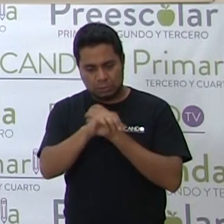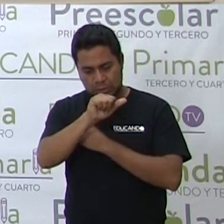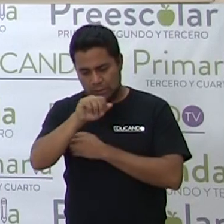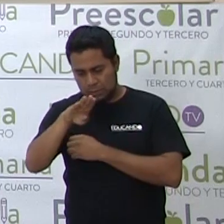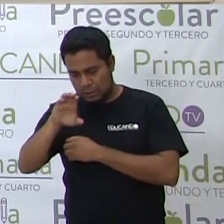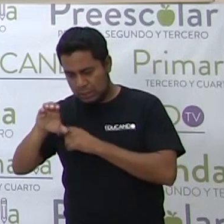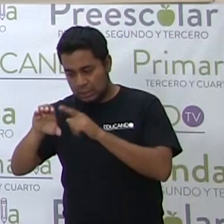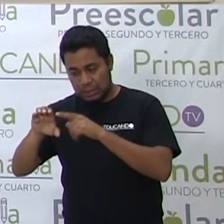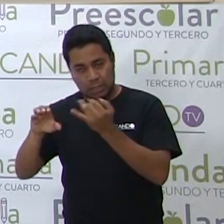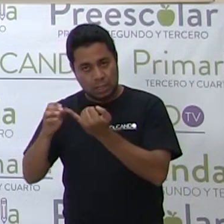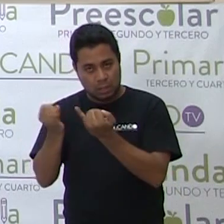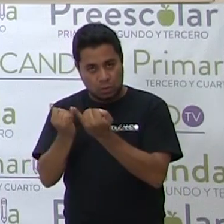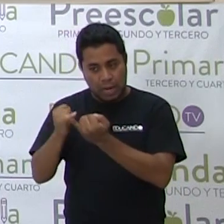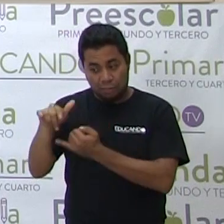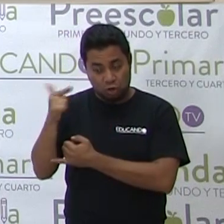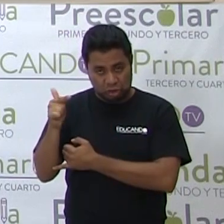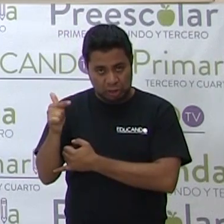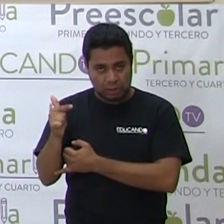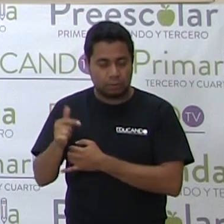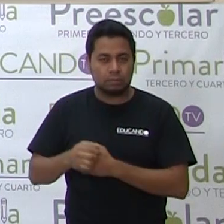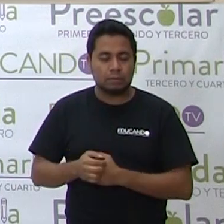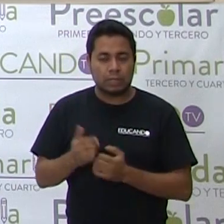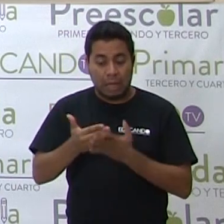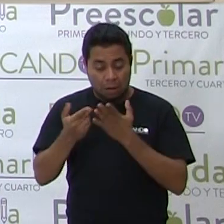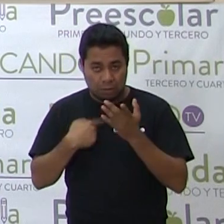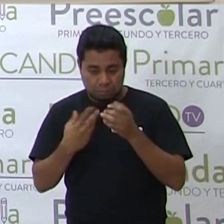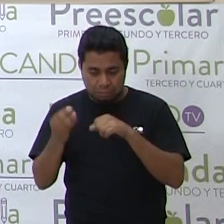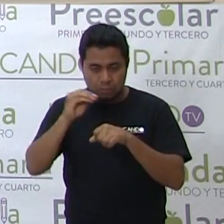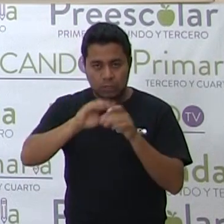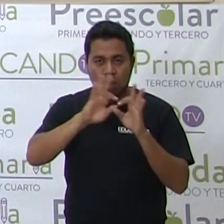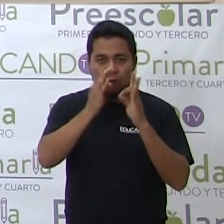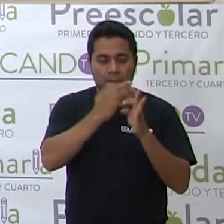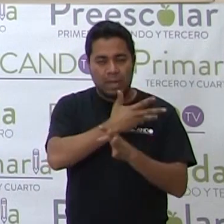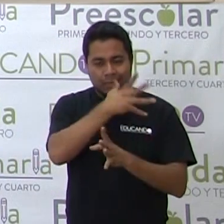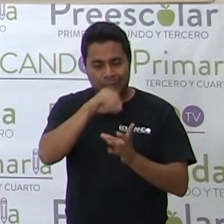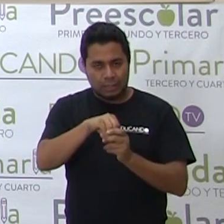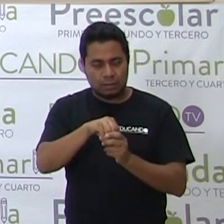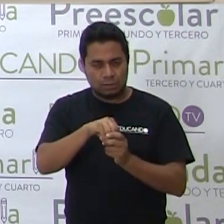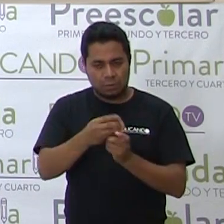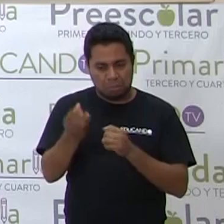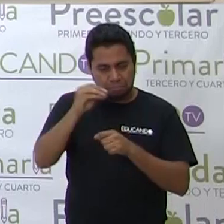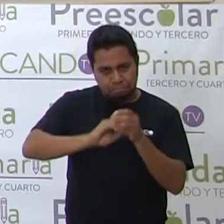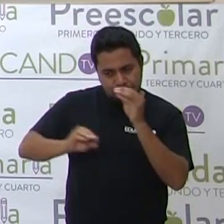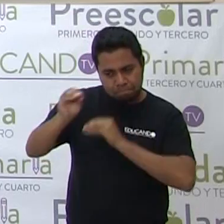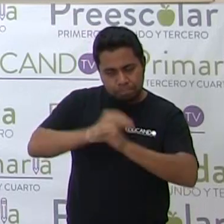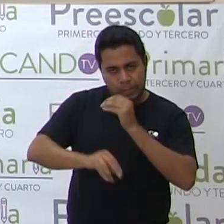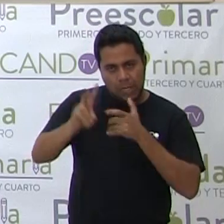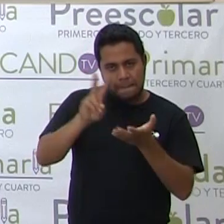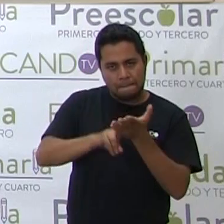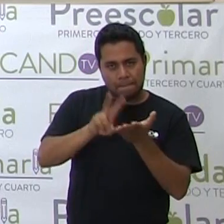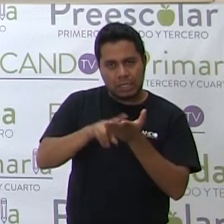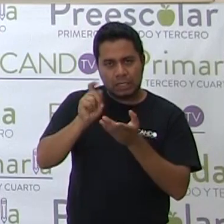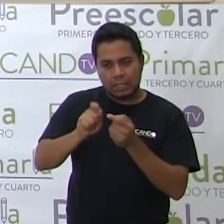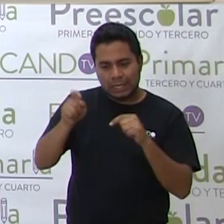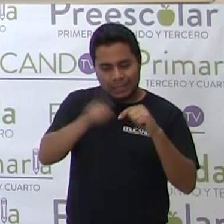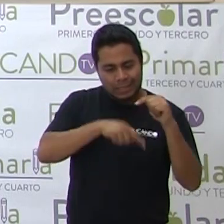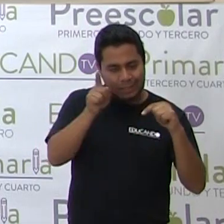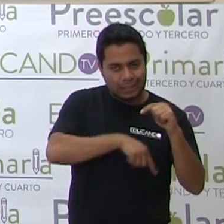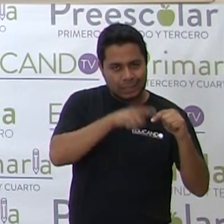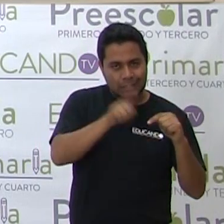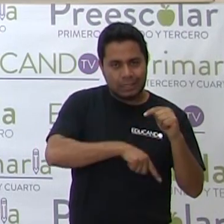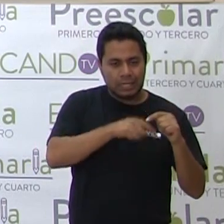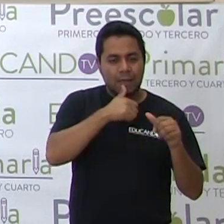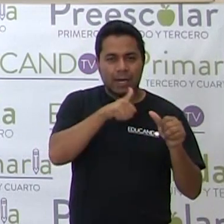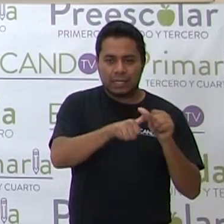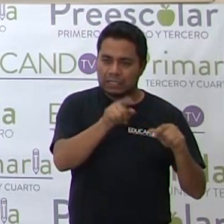B y C ahora vamos a aplicar sí la fórmula general estos valores los vamos a sustituir en la